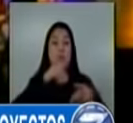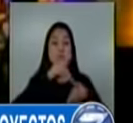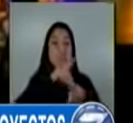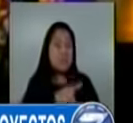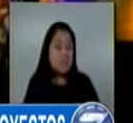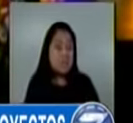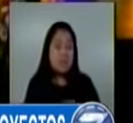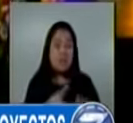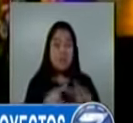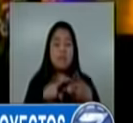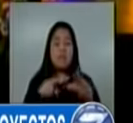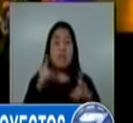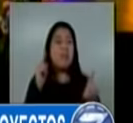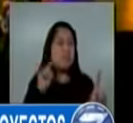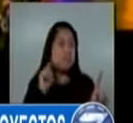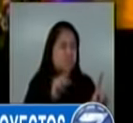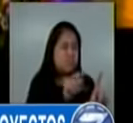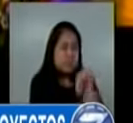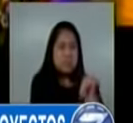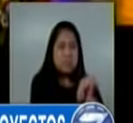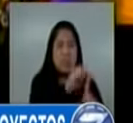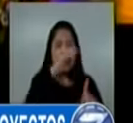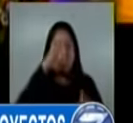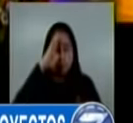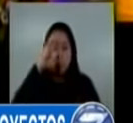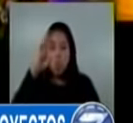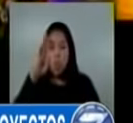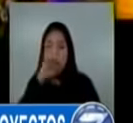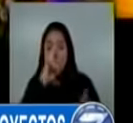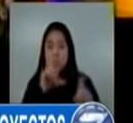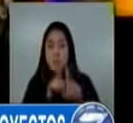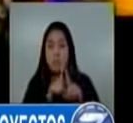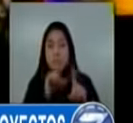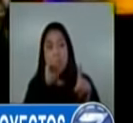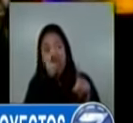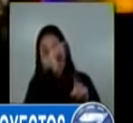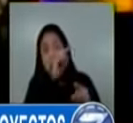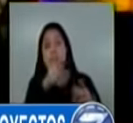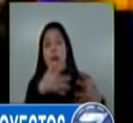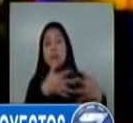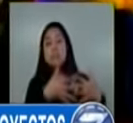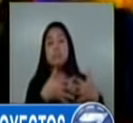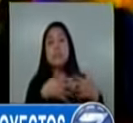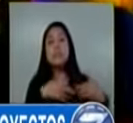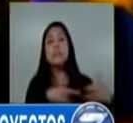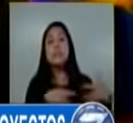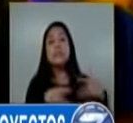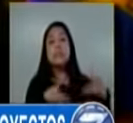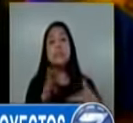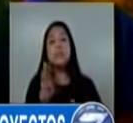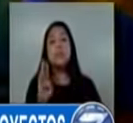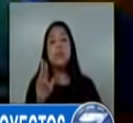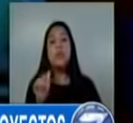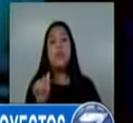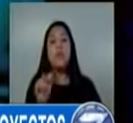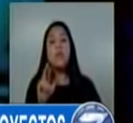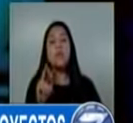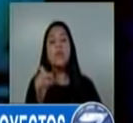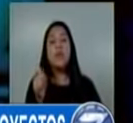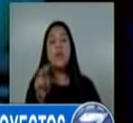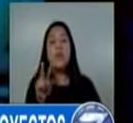discriminación y la persecución policial al norte del río Bravo, que solo